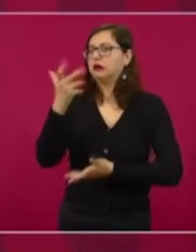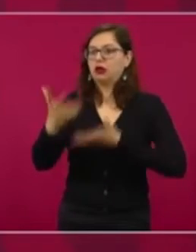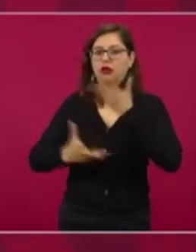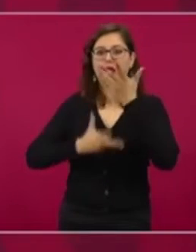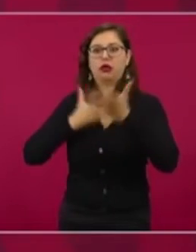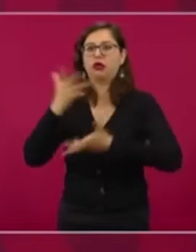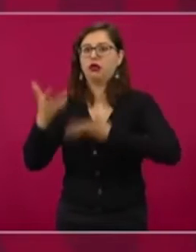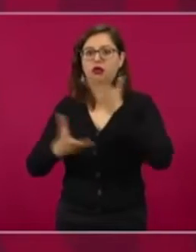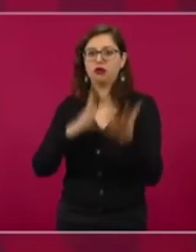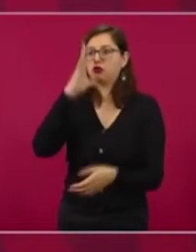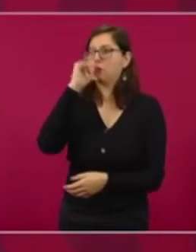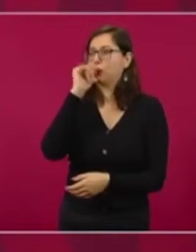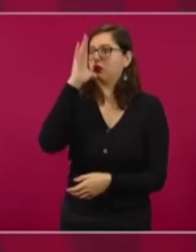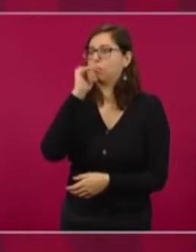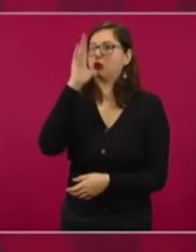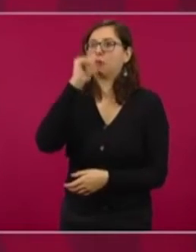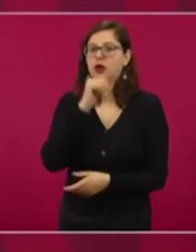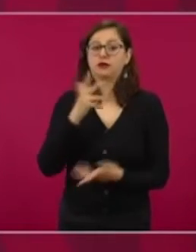condiciones